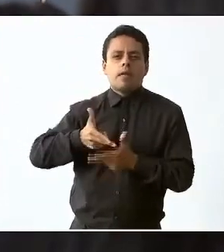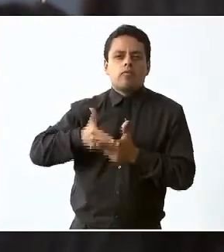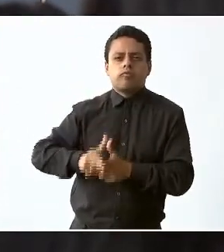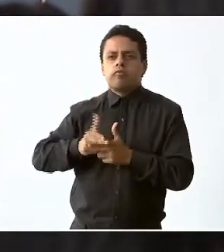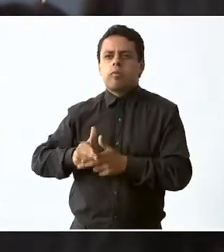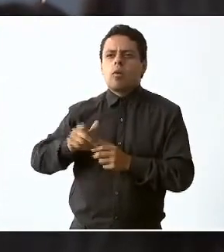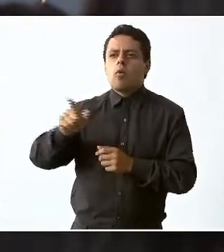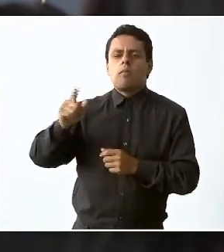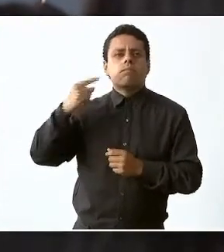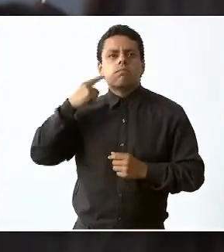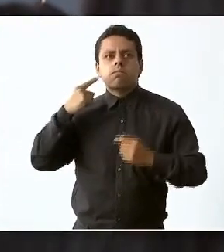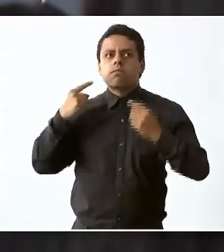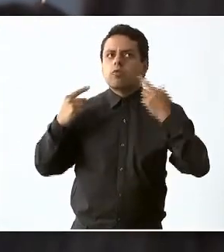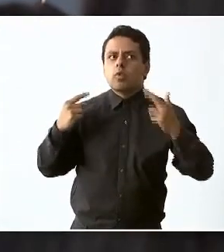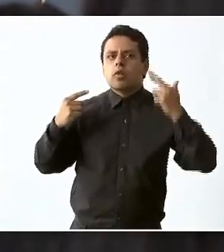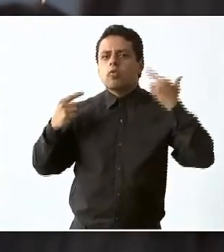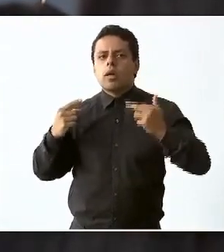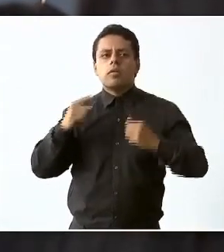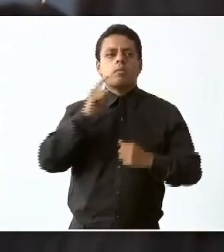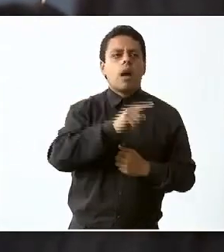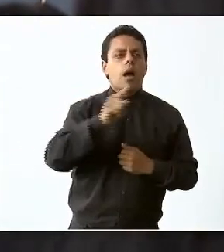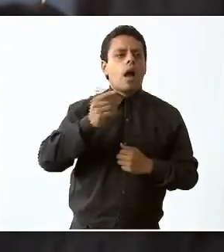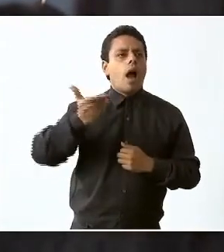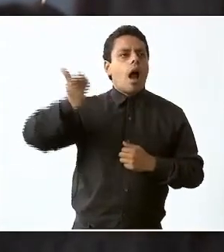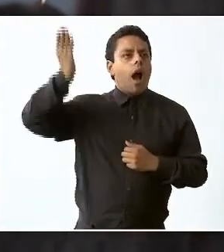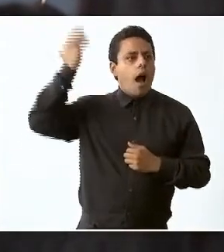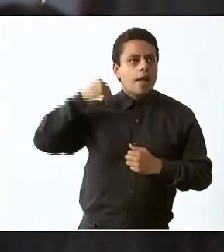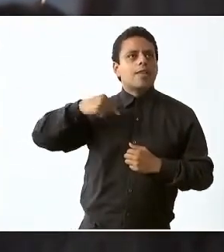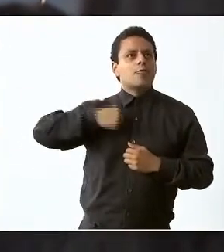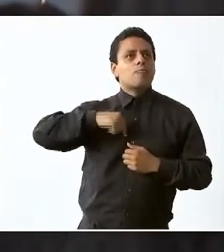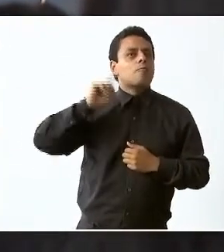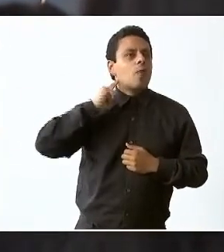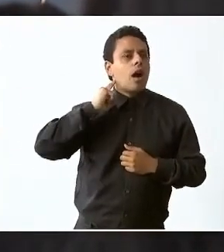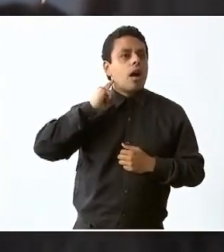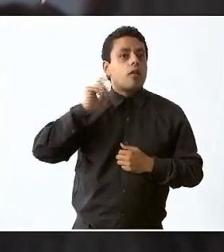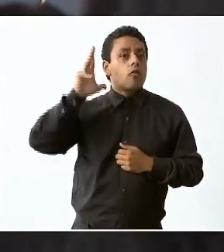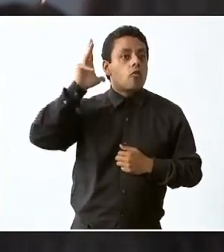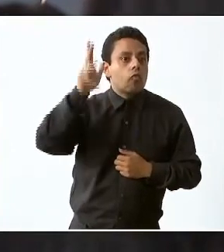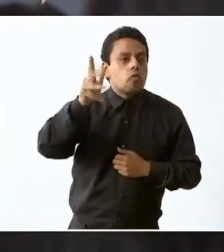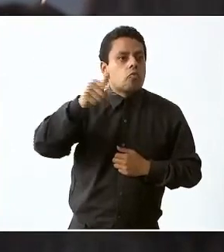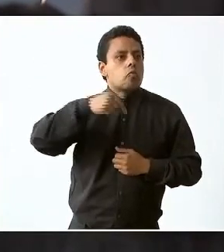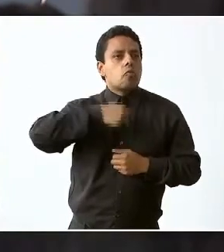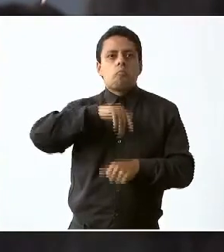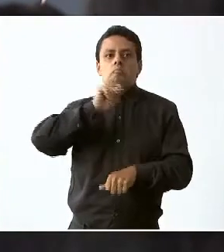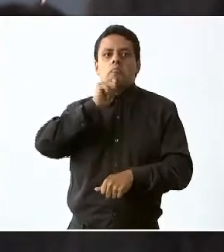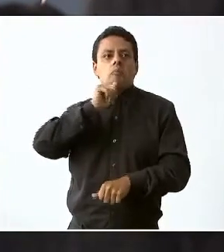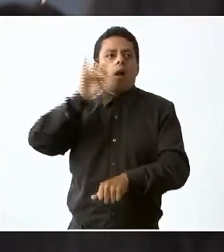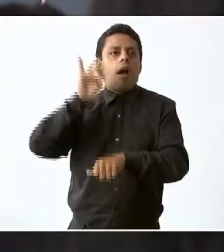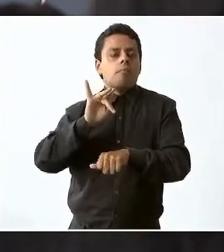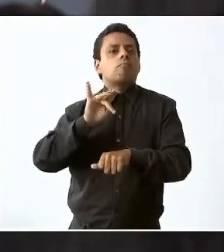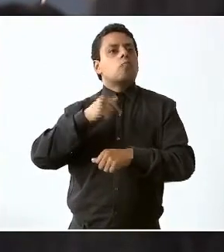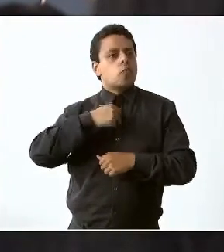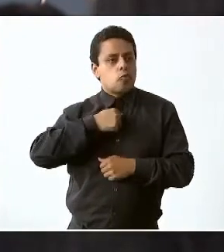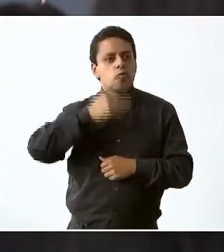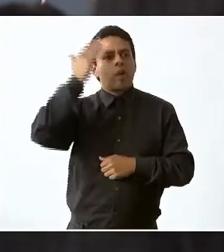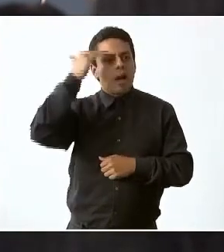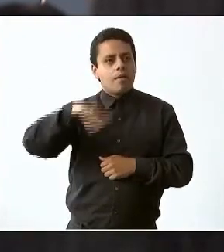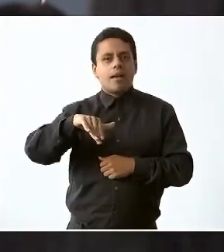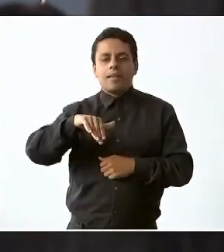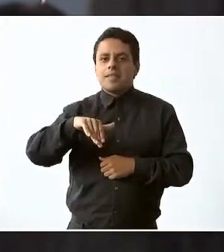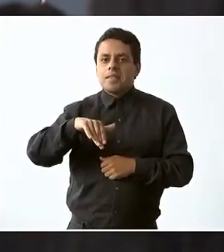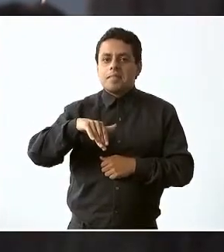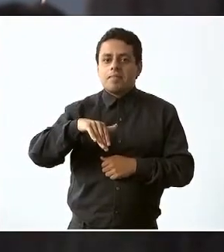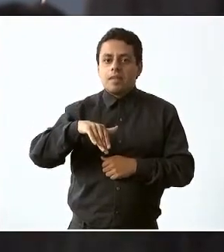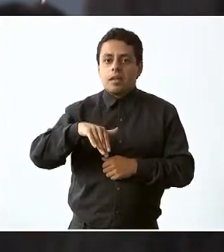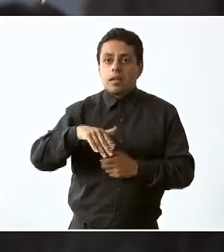parejas. Oigo lo que se fue, lo que aún no toco, y la hora actual con su vientre de coco. Y oigo en